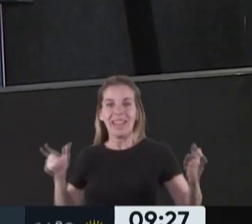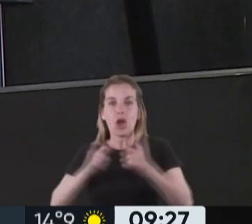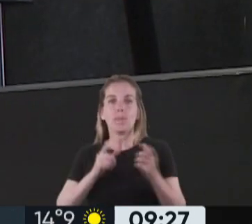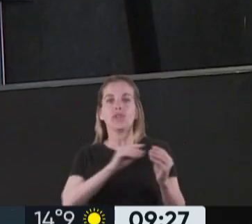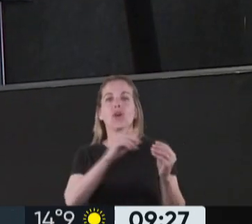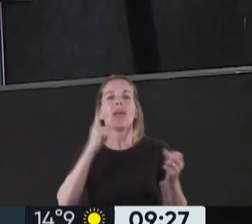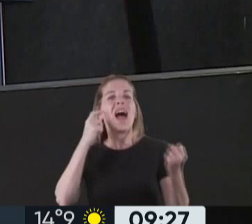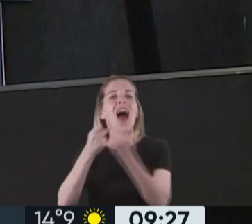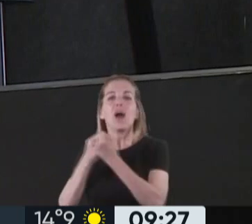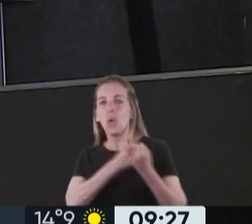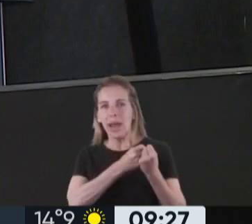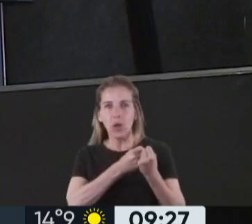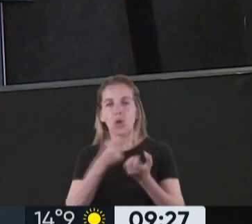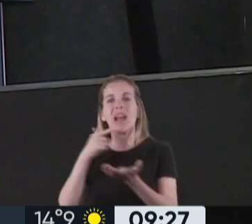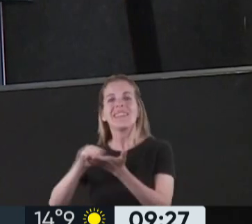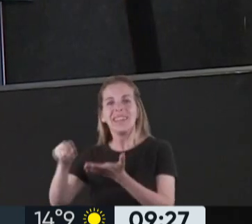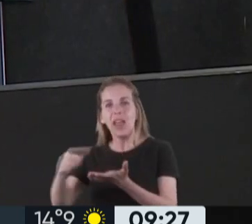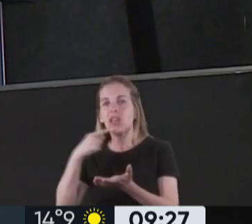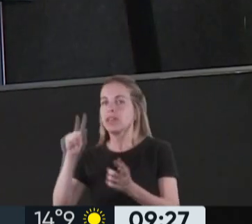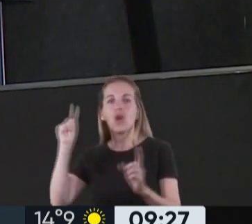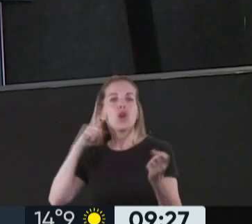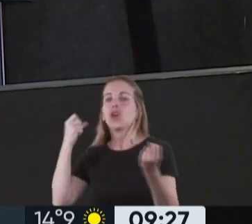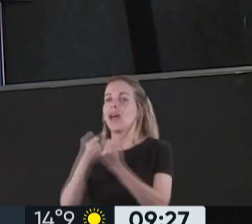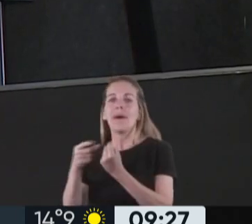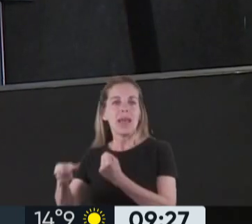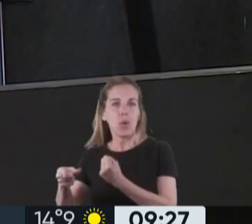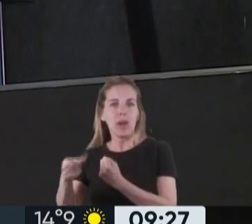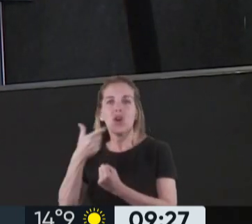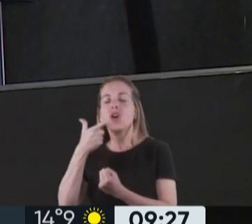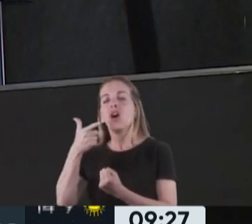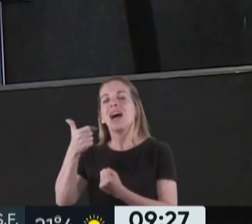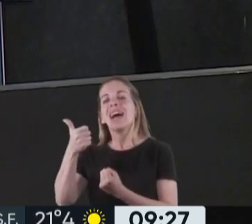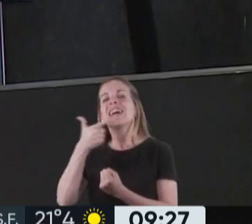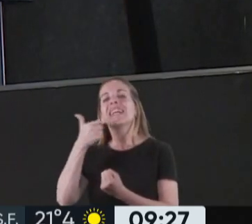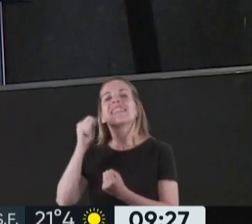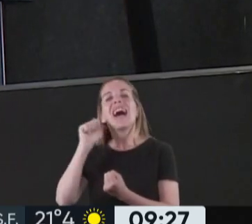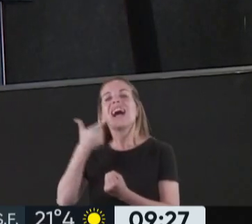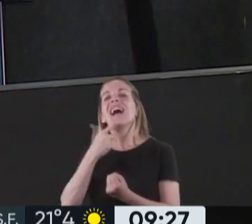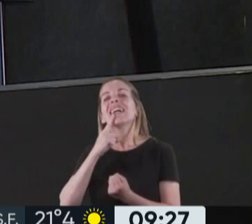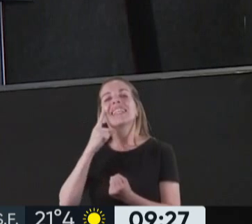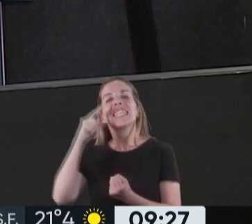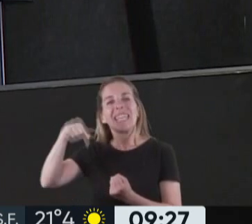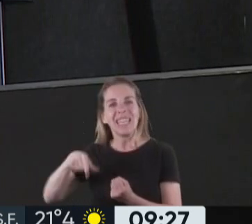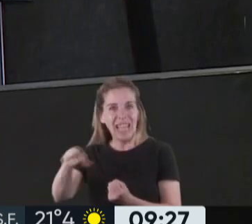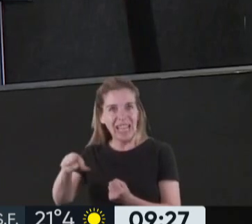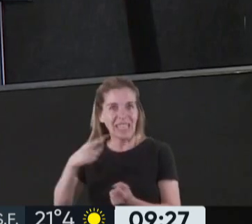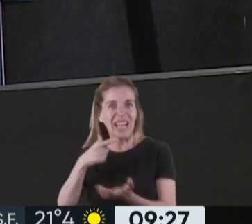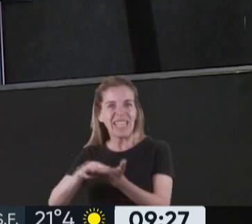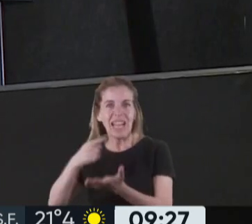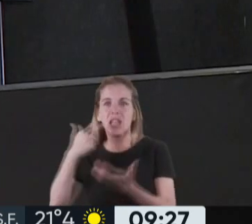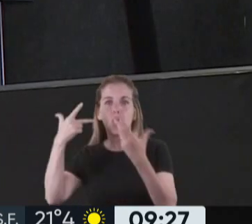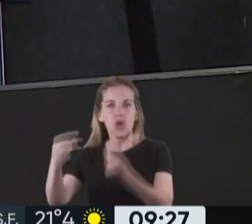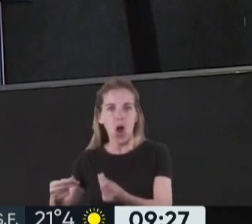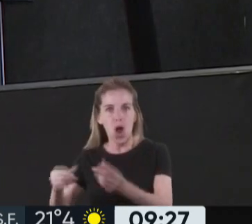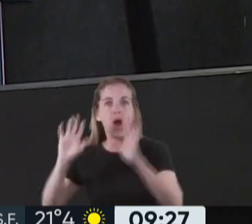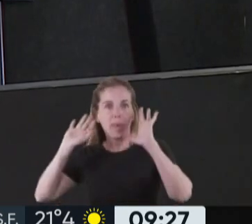Sagasti, dijo que no estaba de acuerdo. Se supone que el pliego llegó con el aval correspondiente,